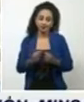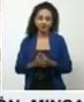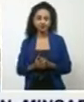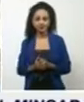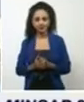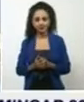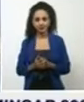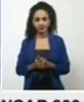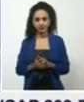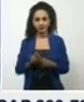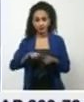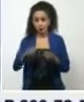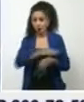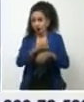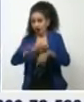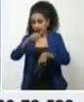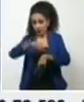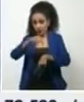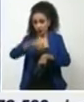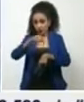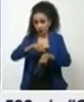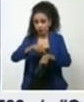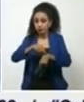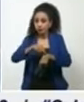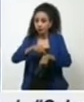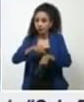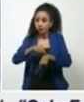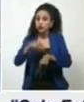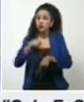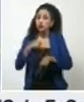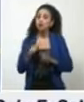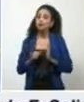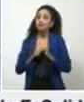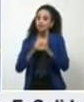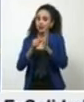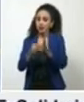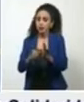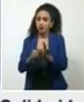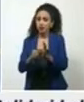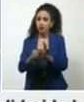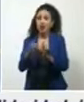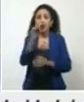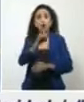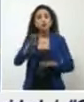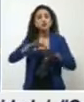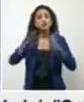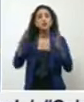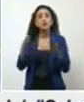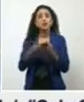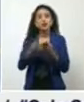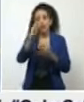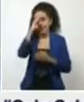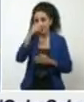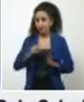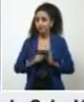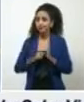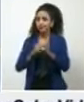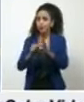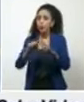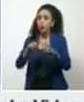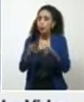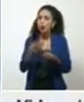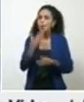Porque hasta ahora, y es lo que recomienda la Organización Mundial de la Salud, por los beneficios que